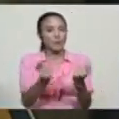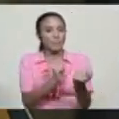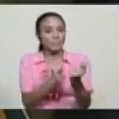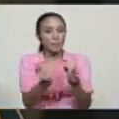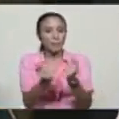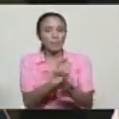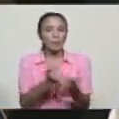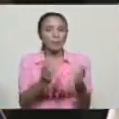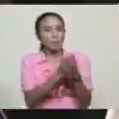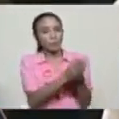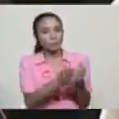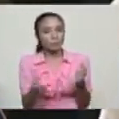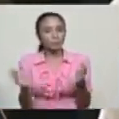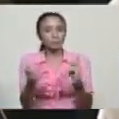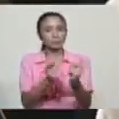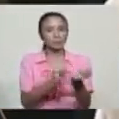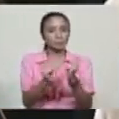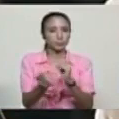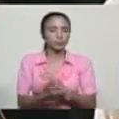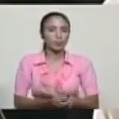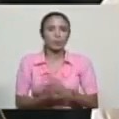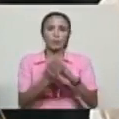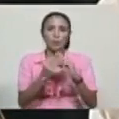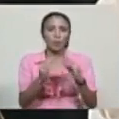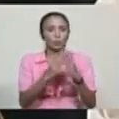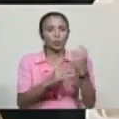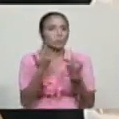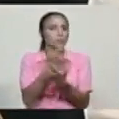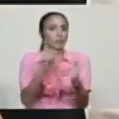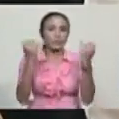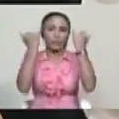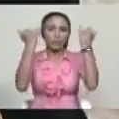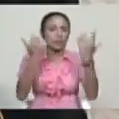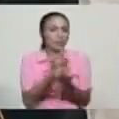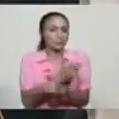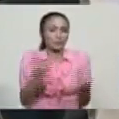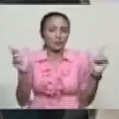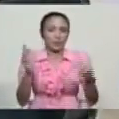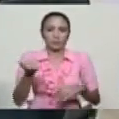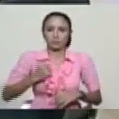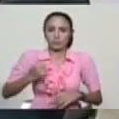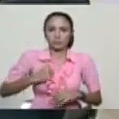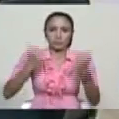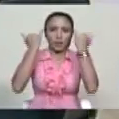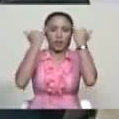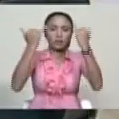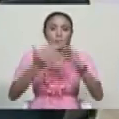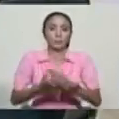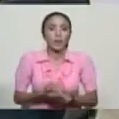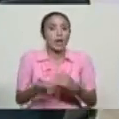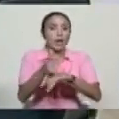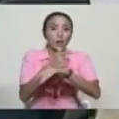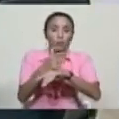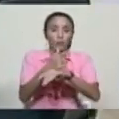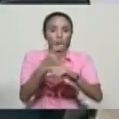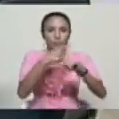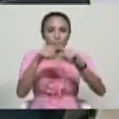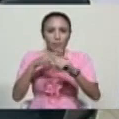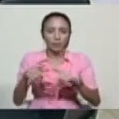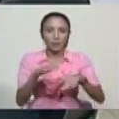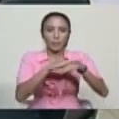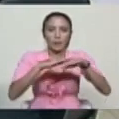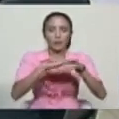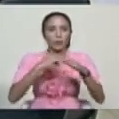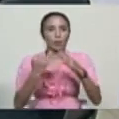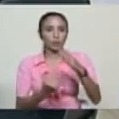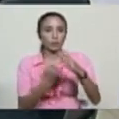pertinentes, profundas y absolutamente libres. El gobierno bolivariano, a través de distintos ministerios e instituciones, les ha